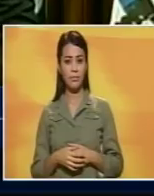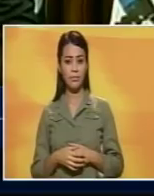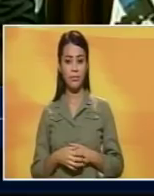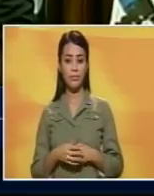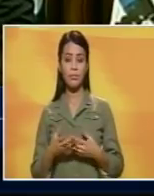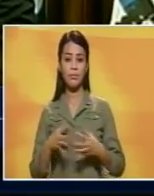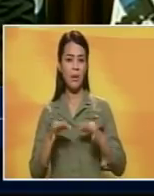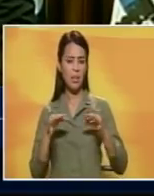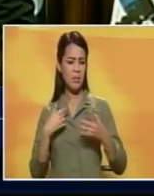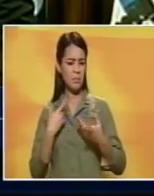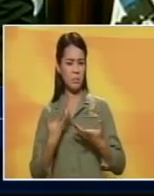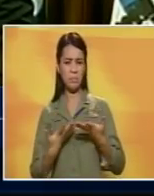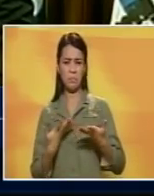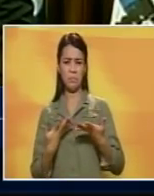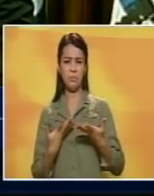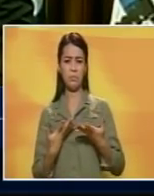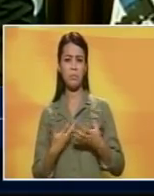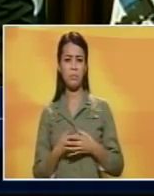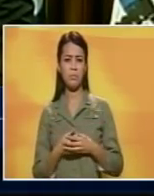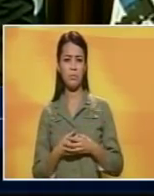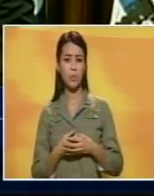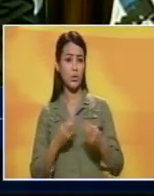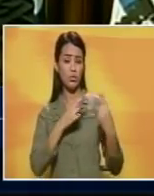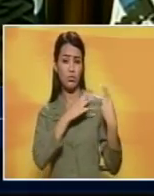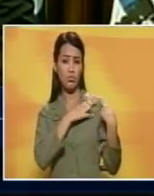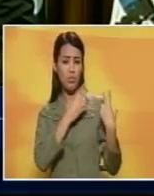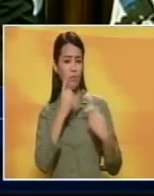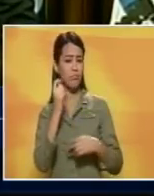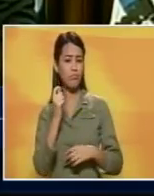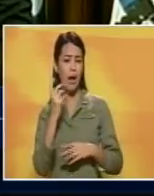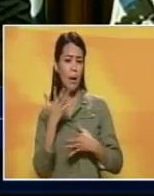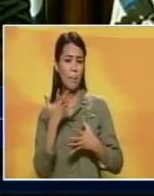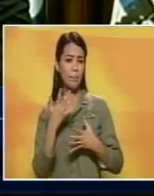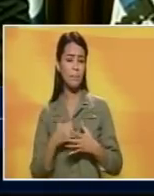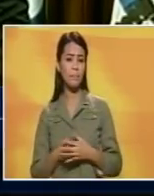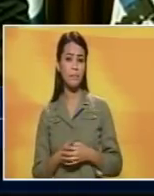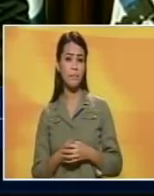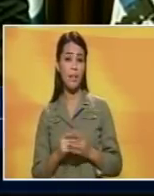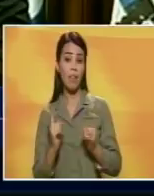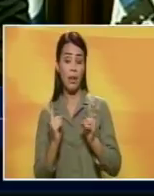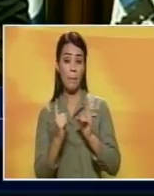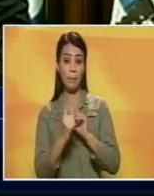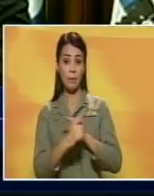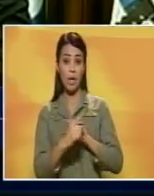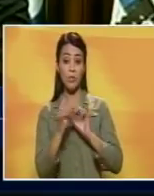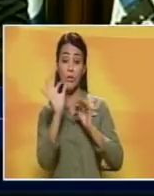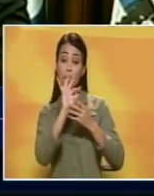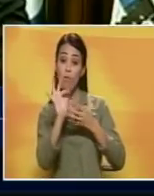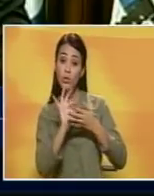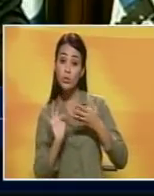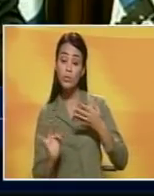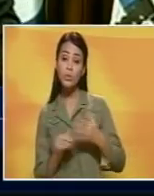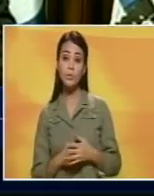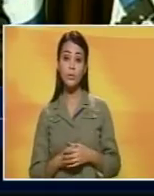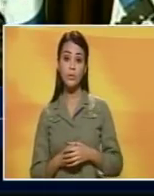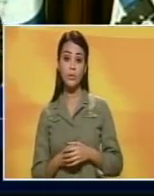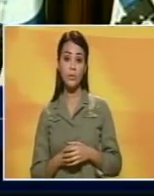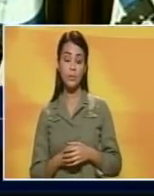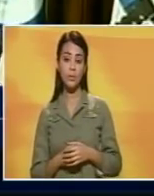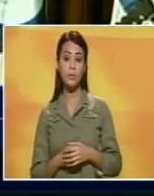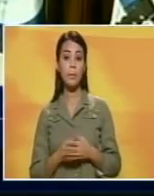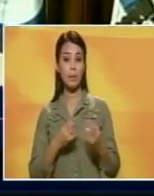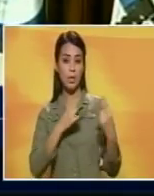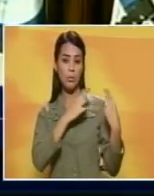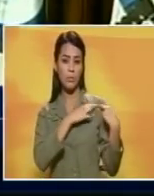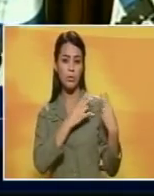magistrados fantasmas. No son magistrados. Están usurpando funciones, obviamente. Porque para ser magistrado en